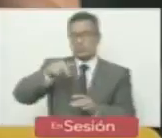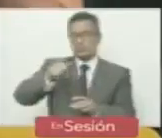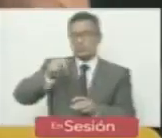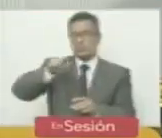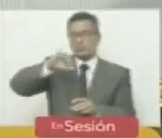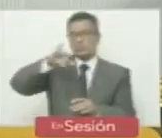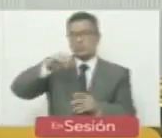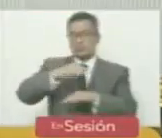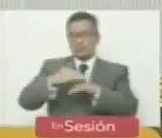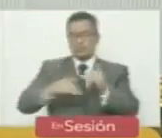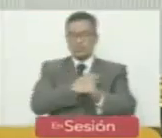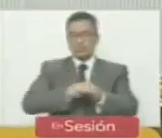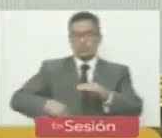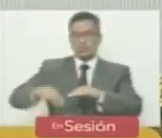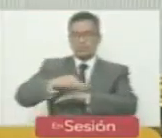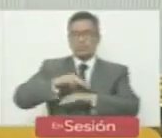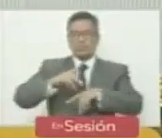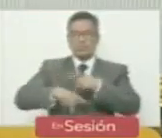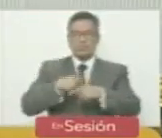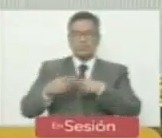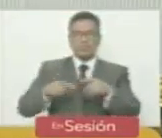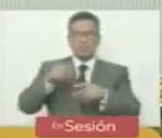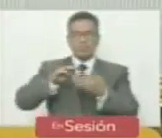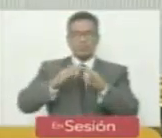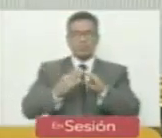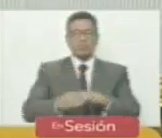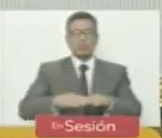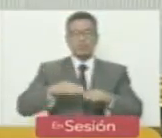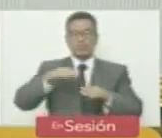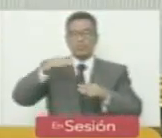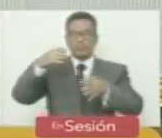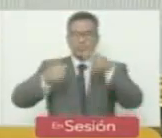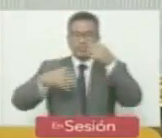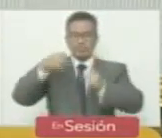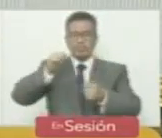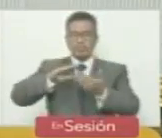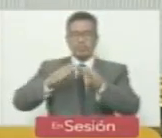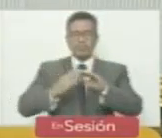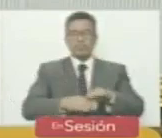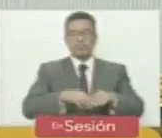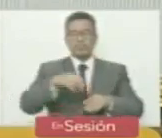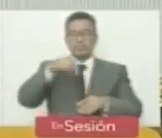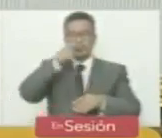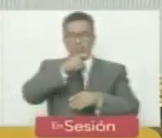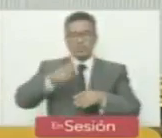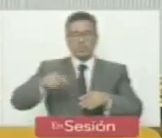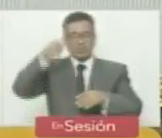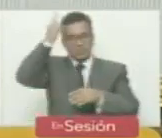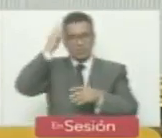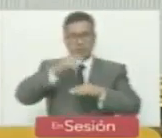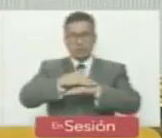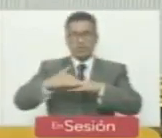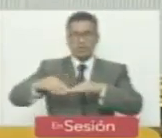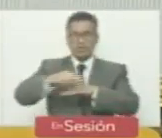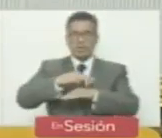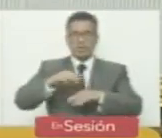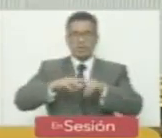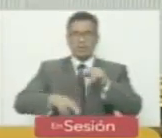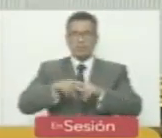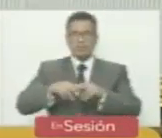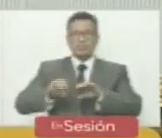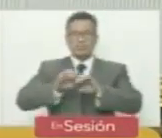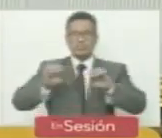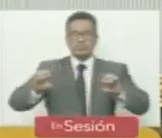Saraí, viceministra del Desarrollo Comunal de los Pueblos Indígenas. Yelsa Varilla, viceministra para la Formación y